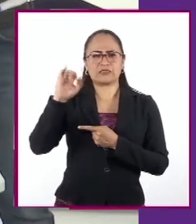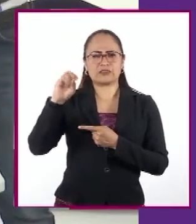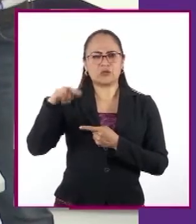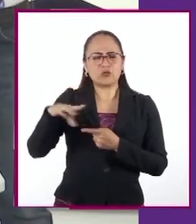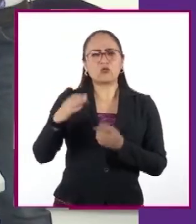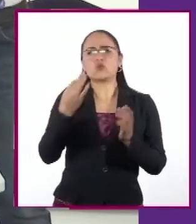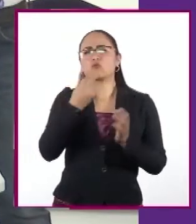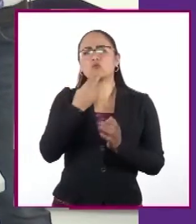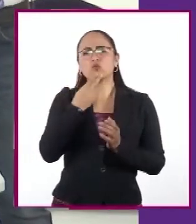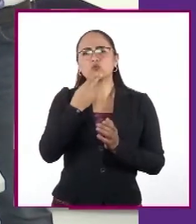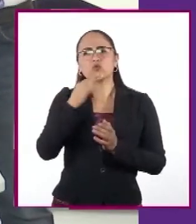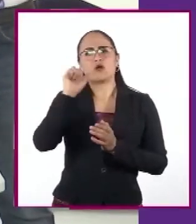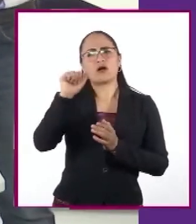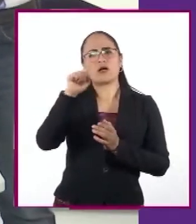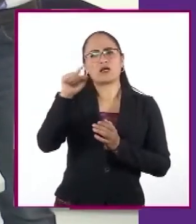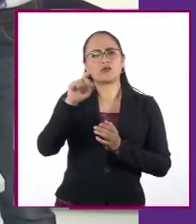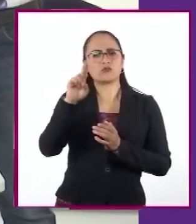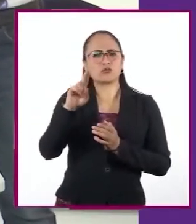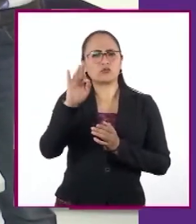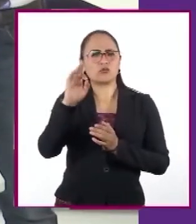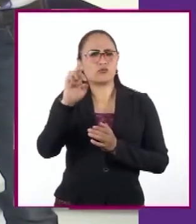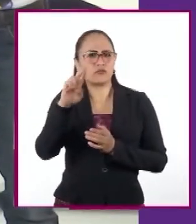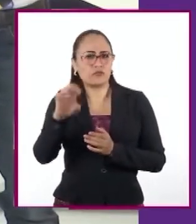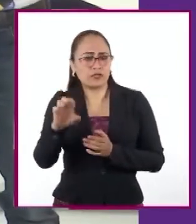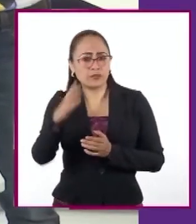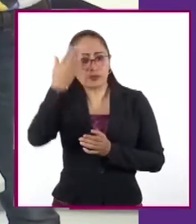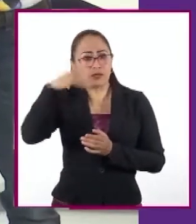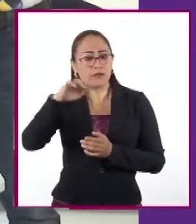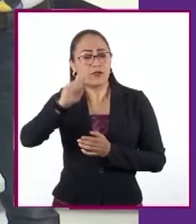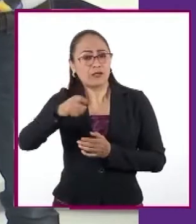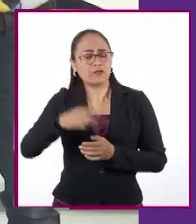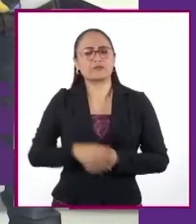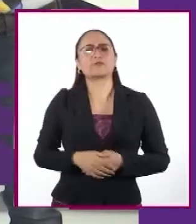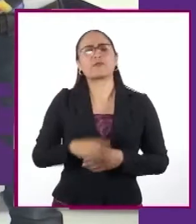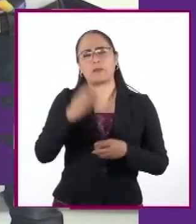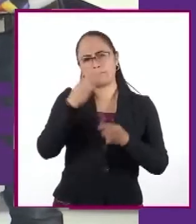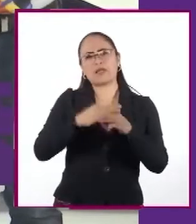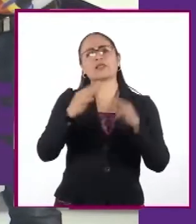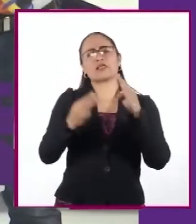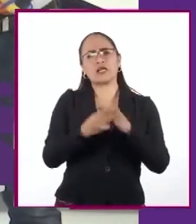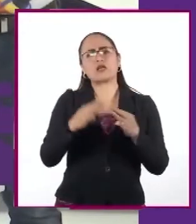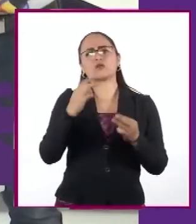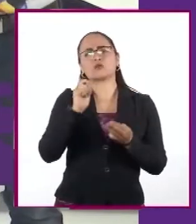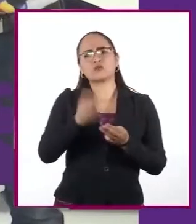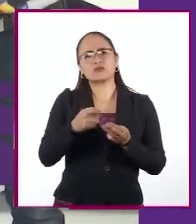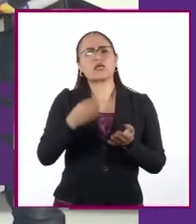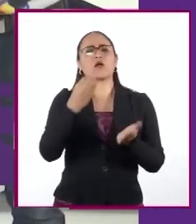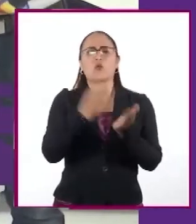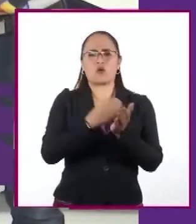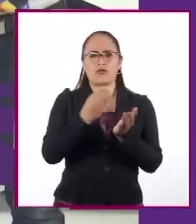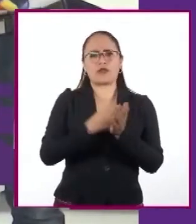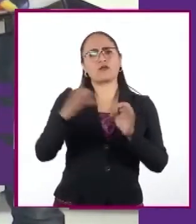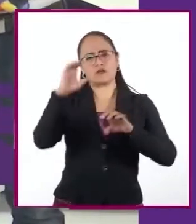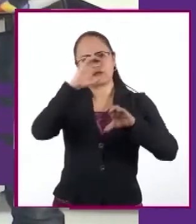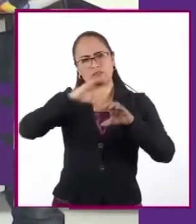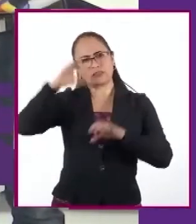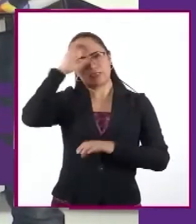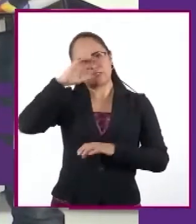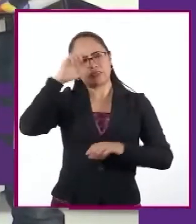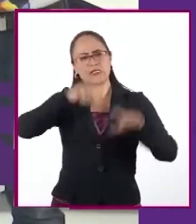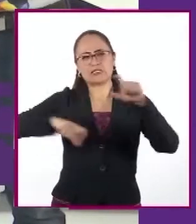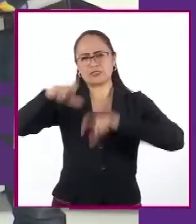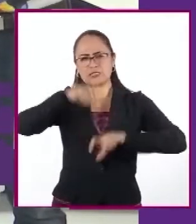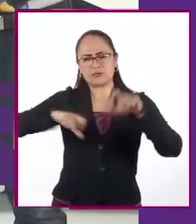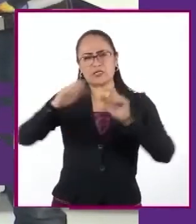Interesante. Los materiales que vamos a utilizar en esta sesión son los siguientes: cuaderno de ciencias química, libro de